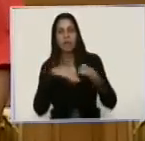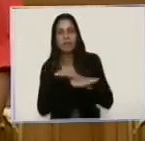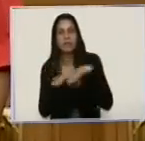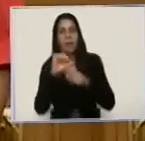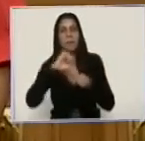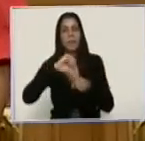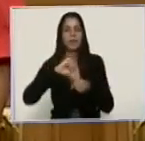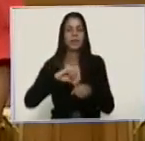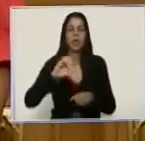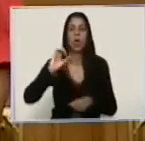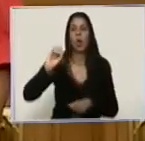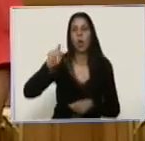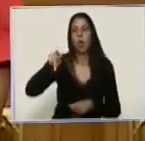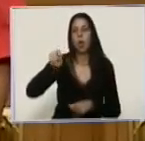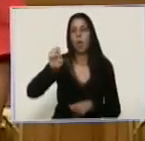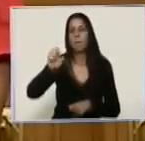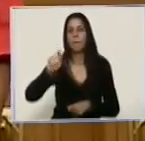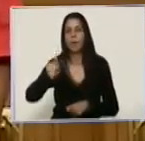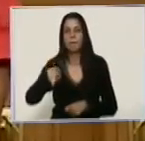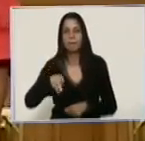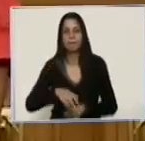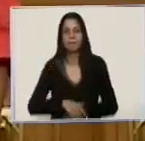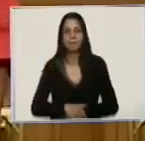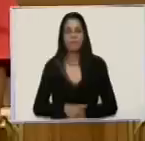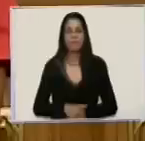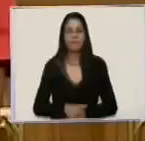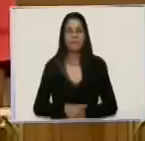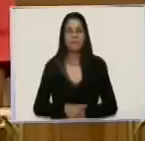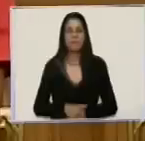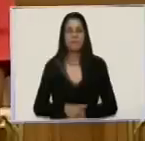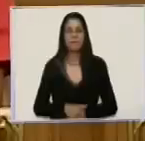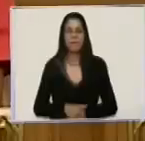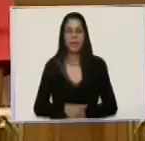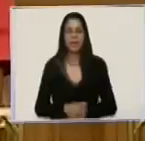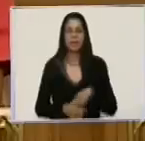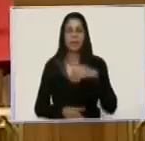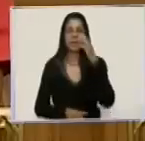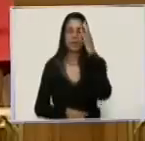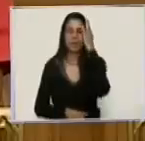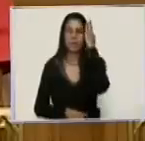dice la OPEP? Que lo pueden buscar en colocando